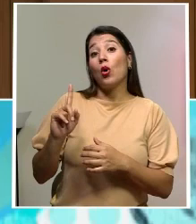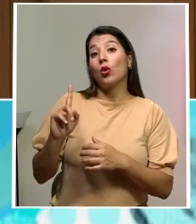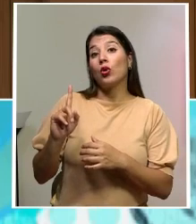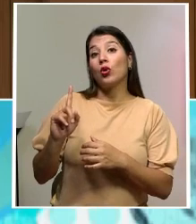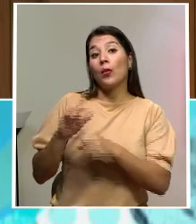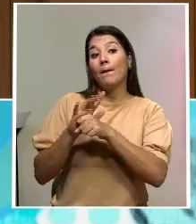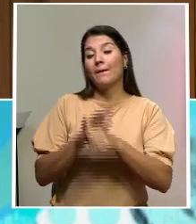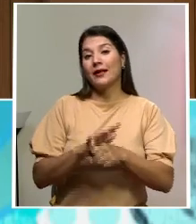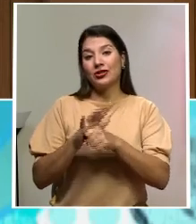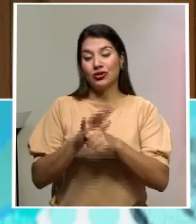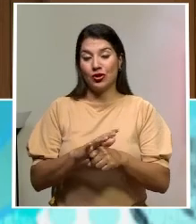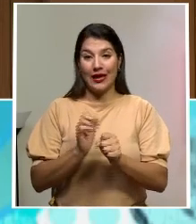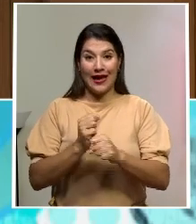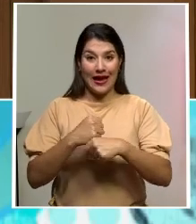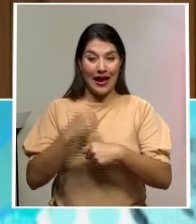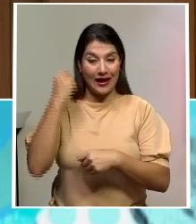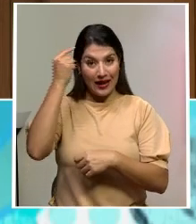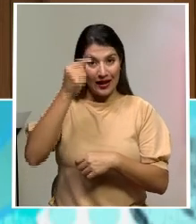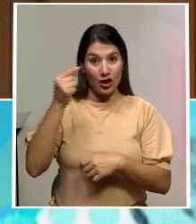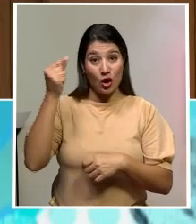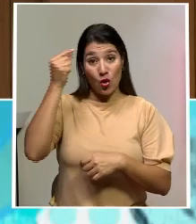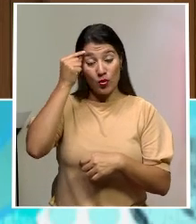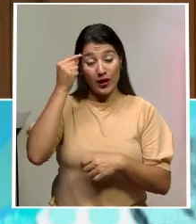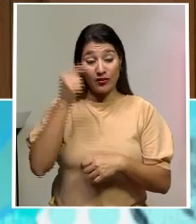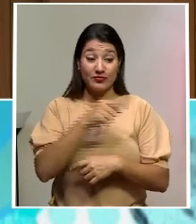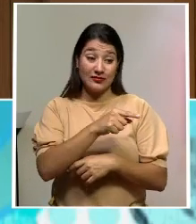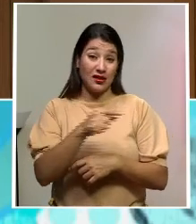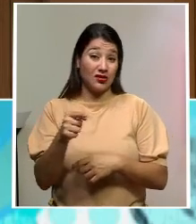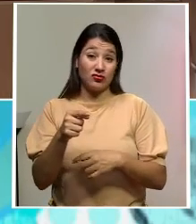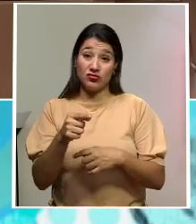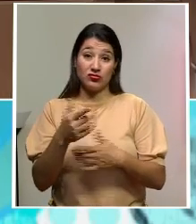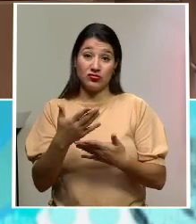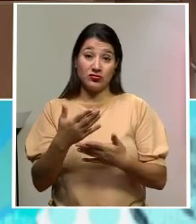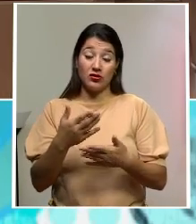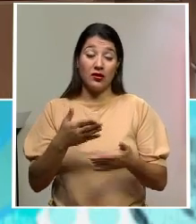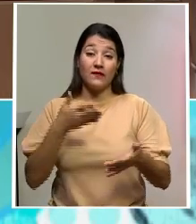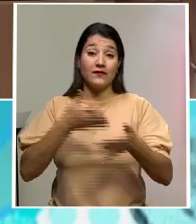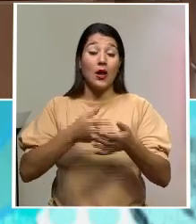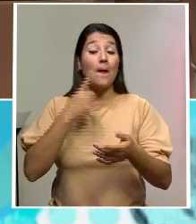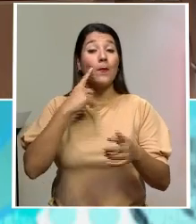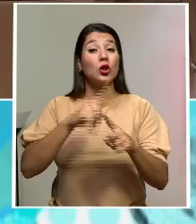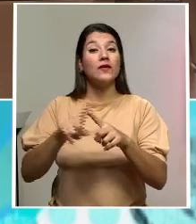este retraso que se ha dado diverso, como dijimos anteriormente, a diferentes situaciones.